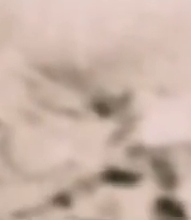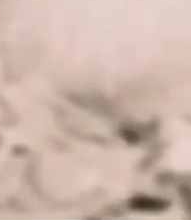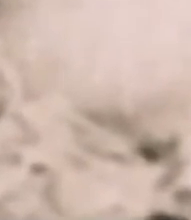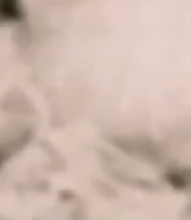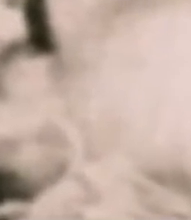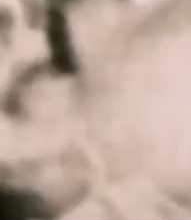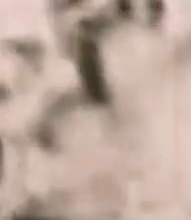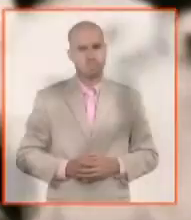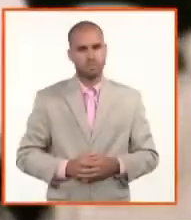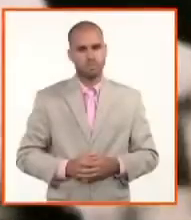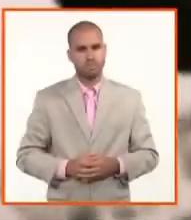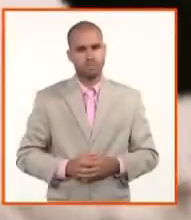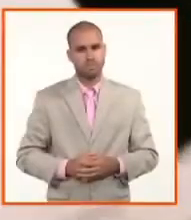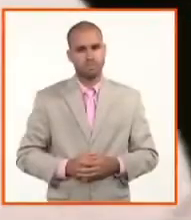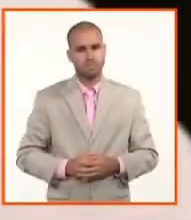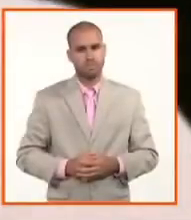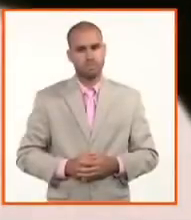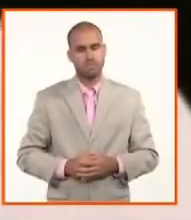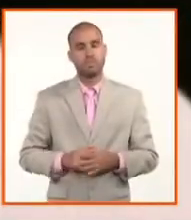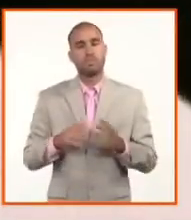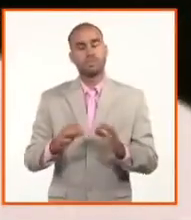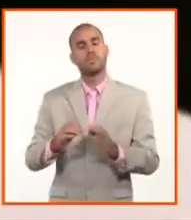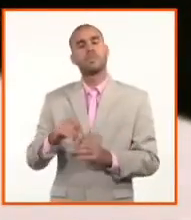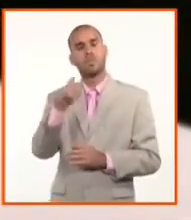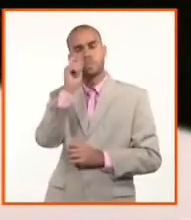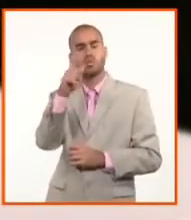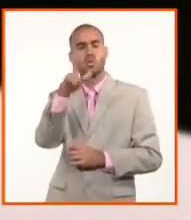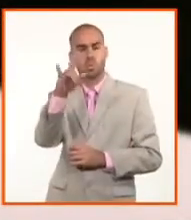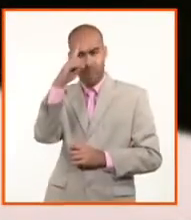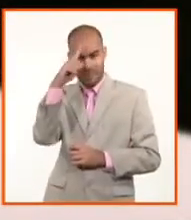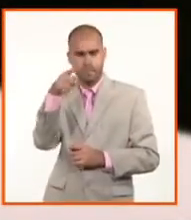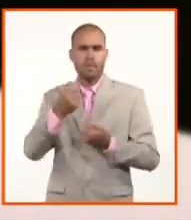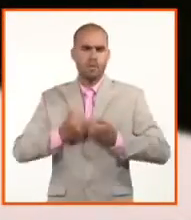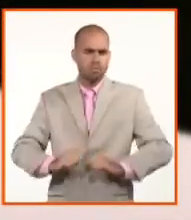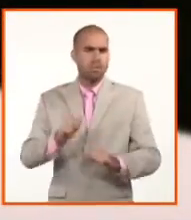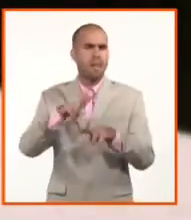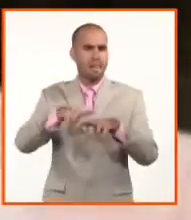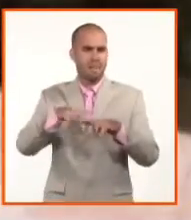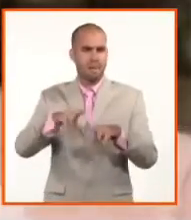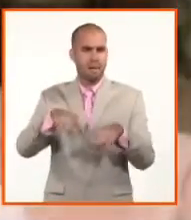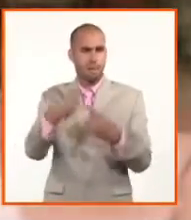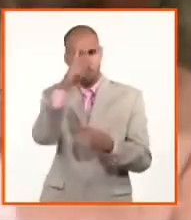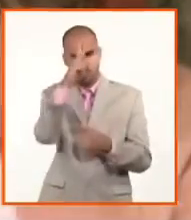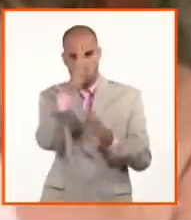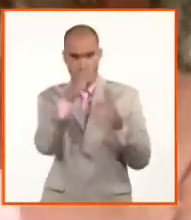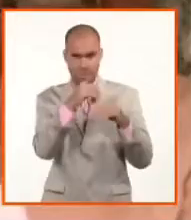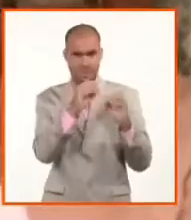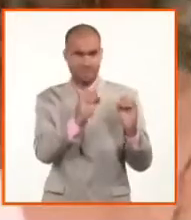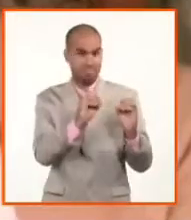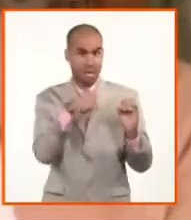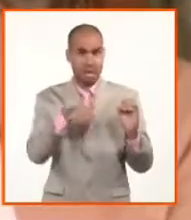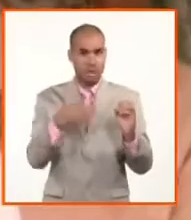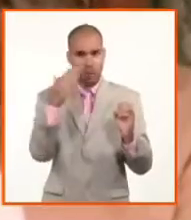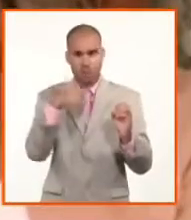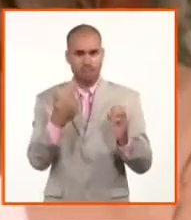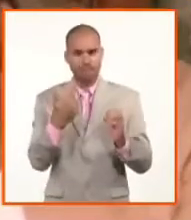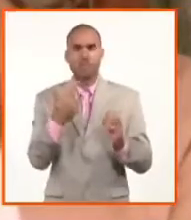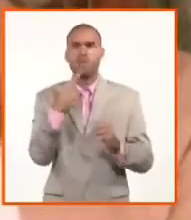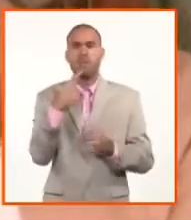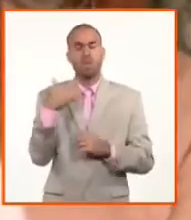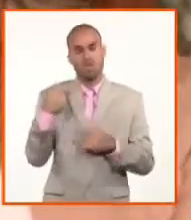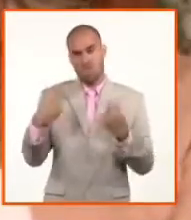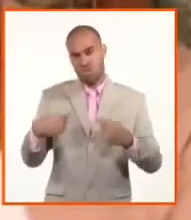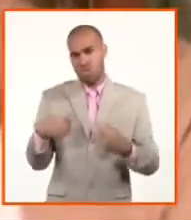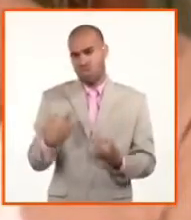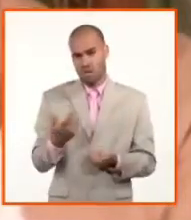Luisito nació en La Habana, porque no había médico ni había comadrón aquí ninguno. Entonces, yo tenía que irme para Pinar